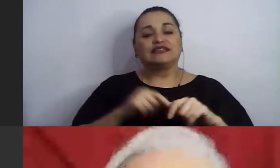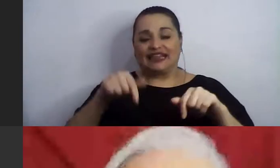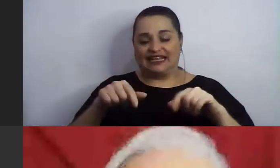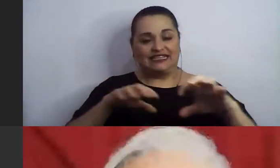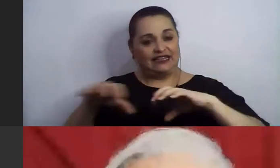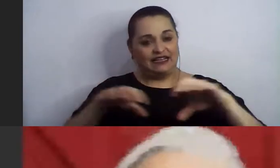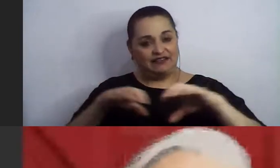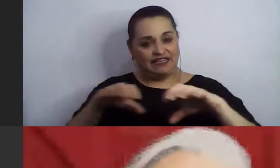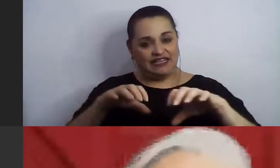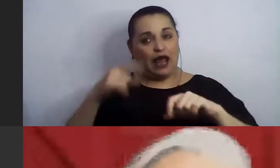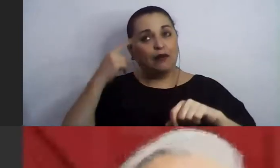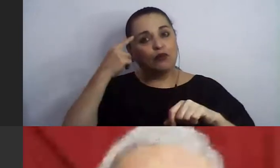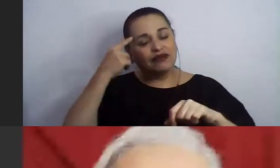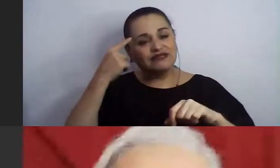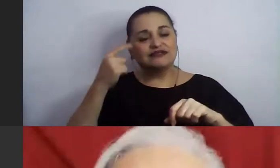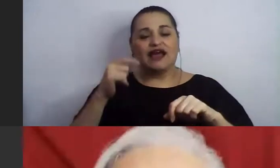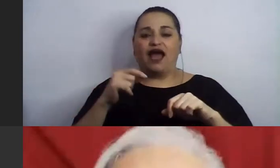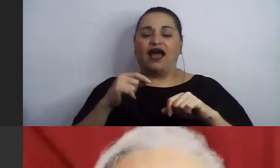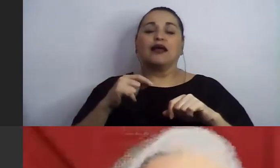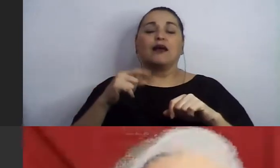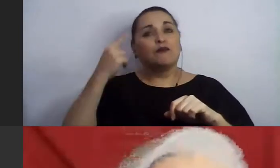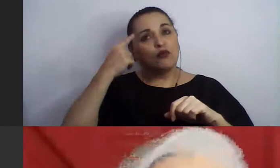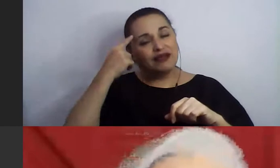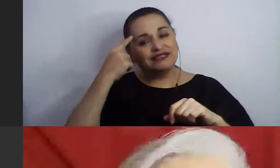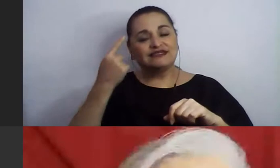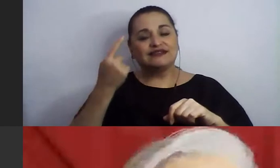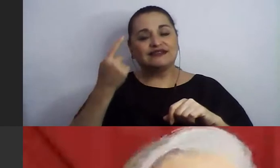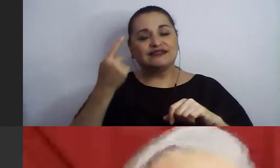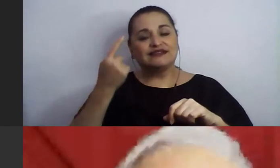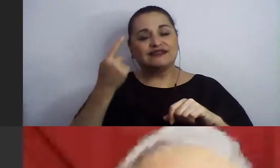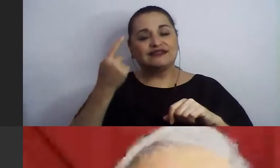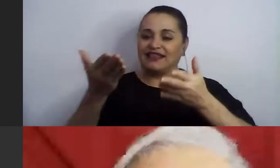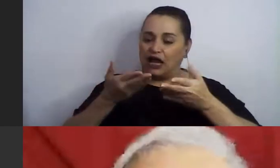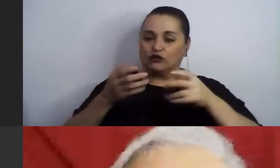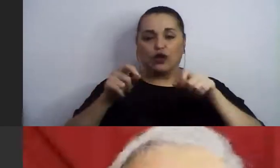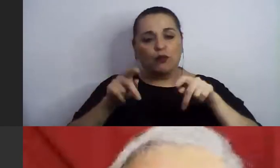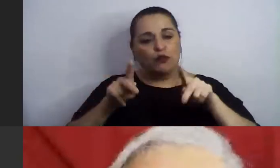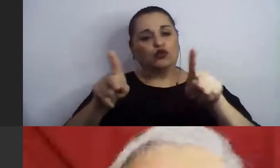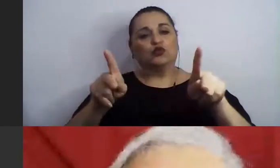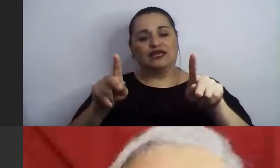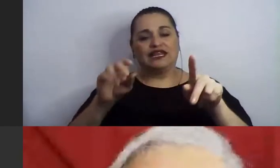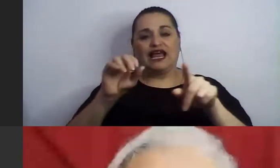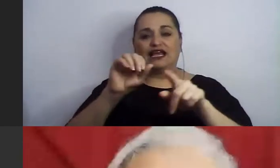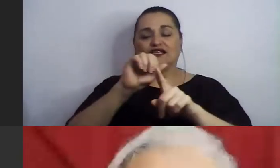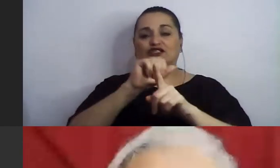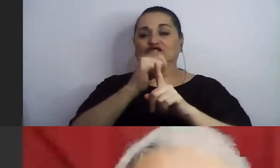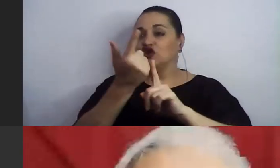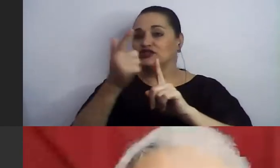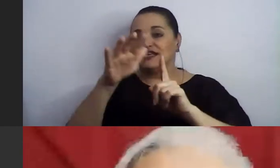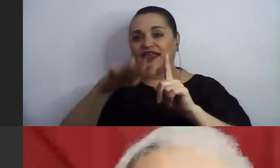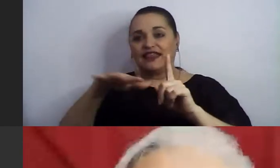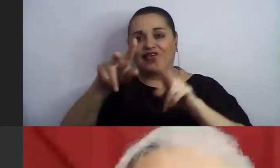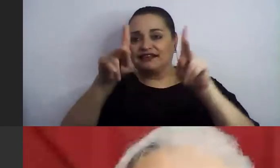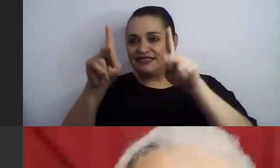evento por pensar, por supuesto, pero por pensar y por darnos la oportunidad como sociedad civil de